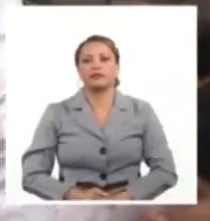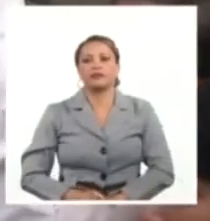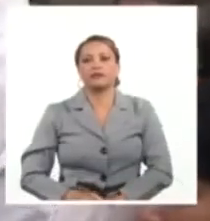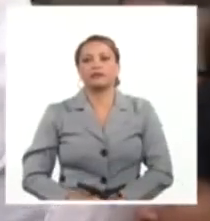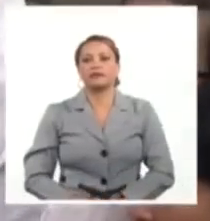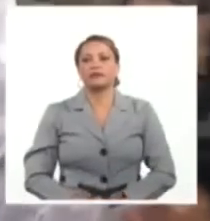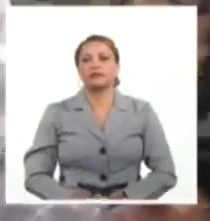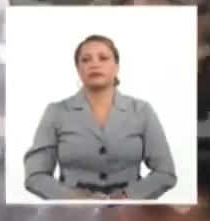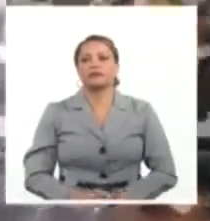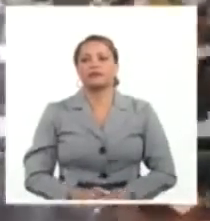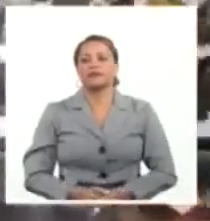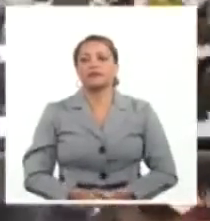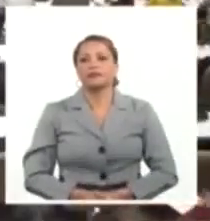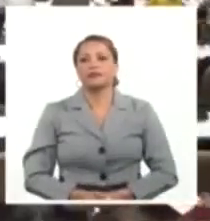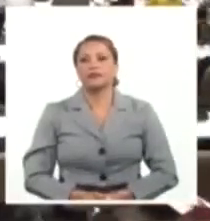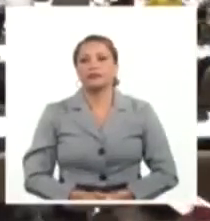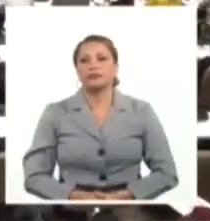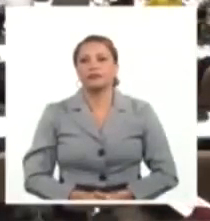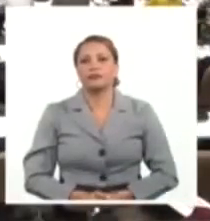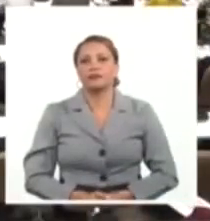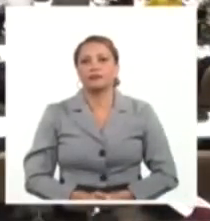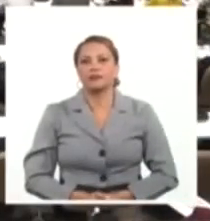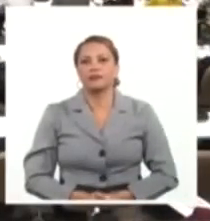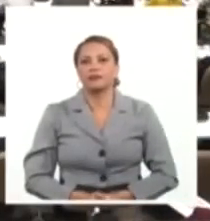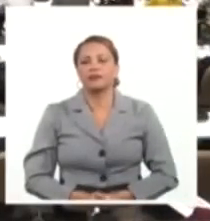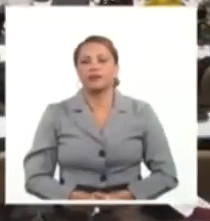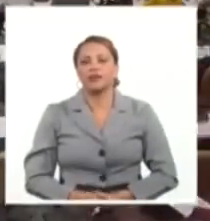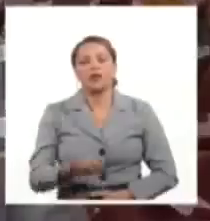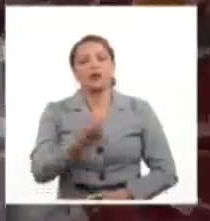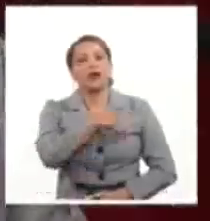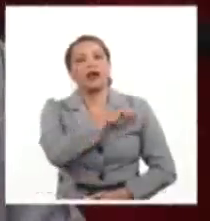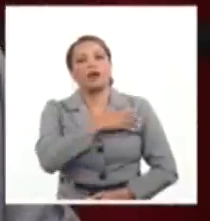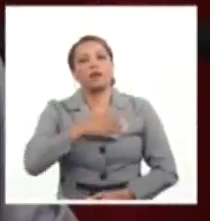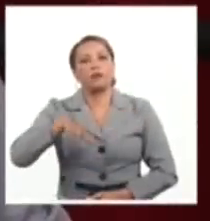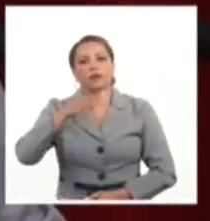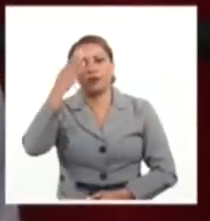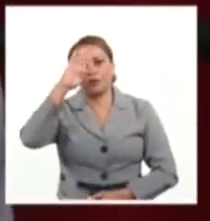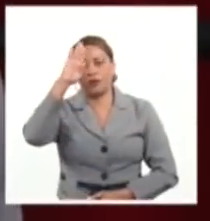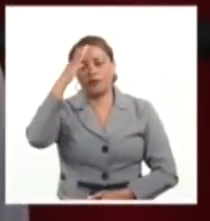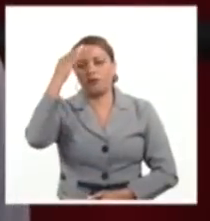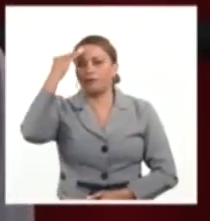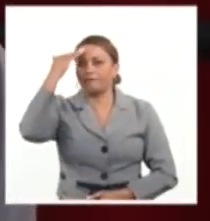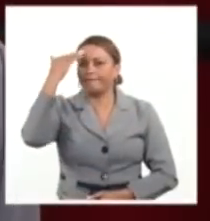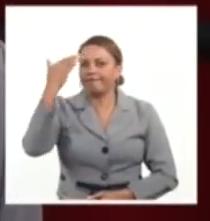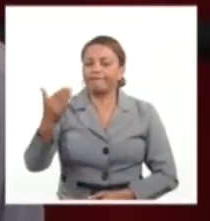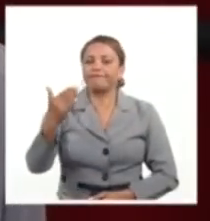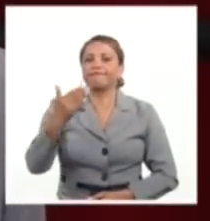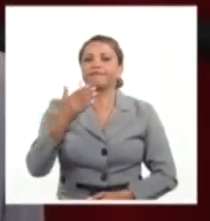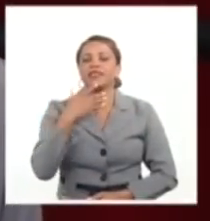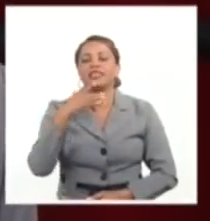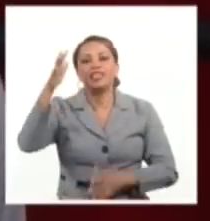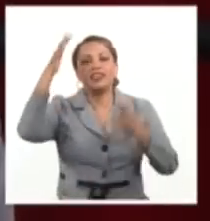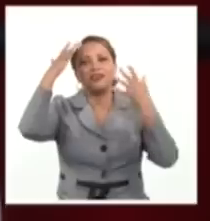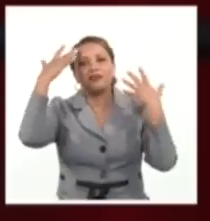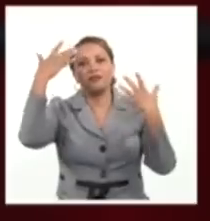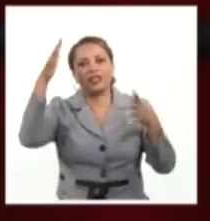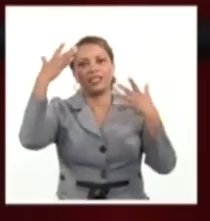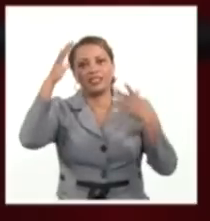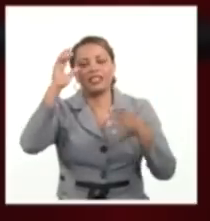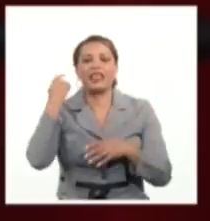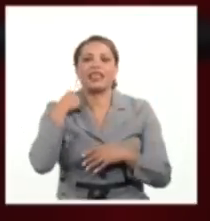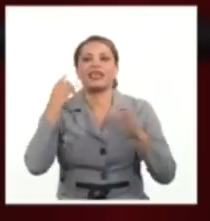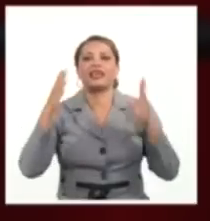Al doble bravo pueblo cubano, gratitud infinita y nuestras felicitaciones en el